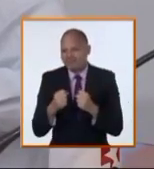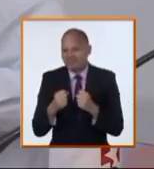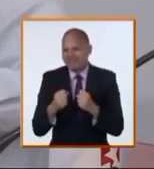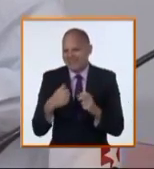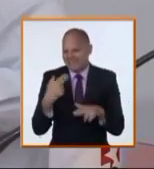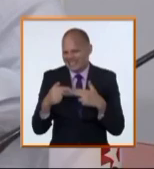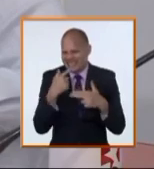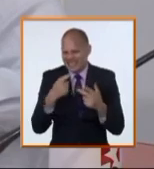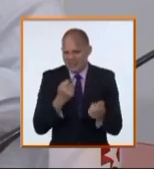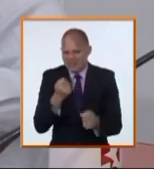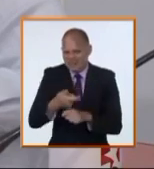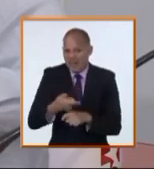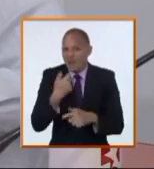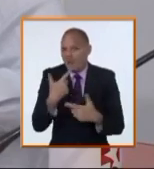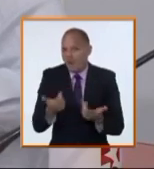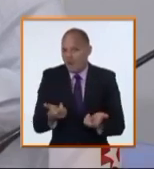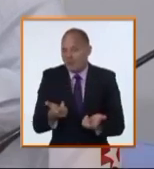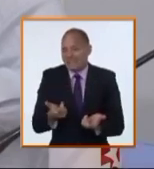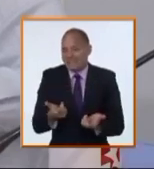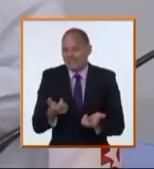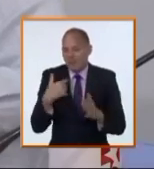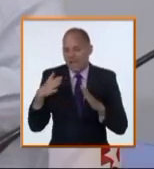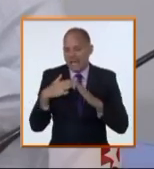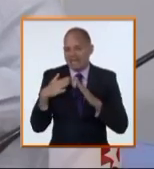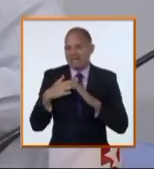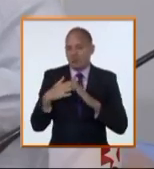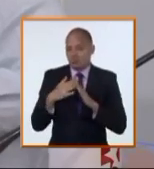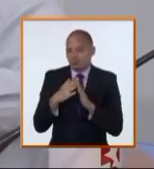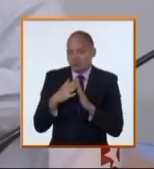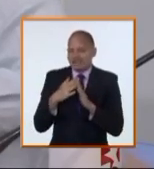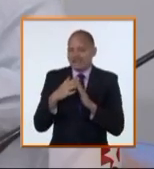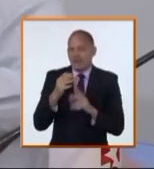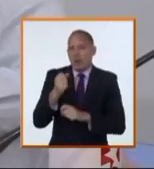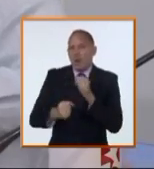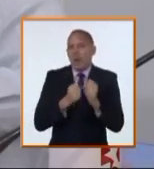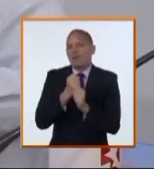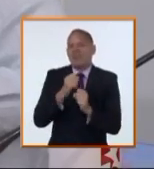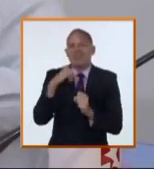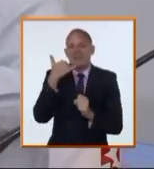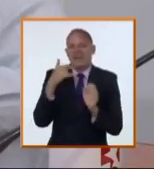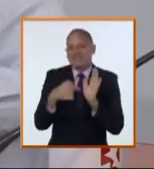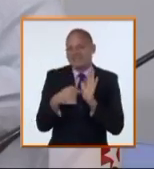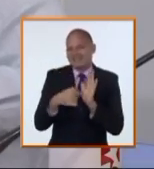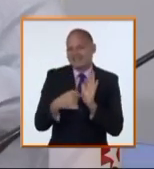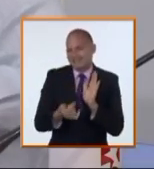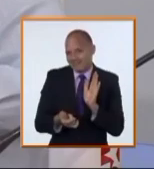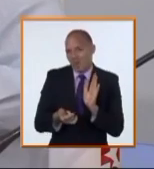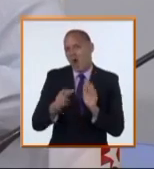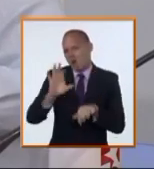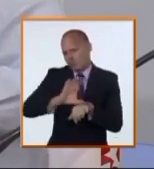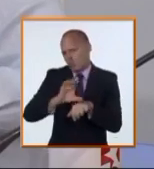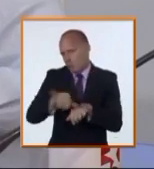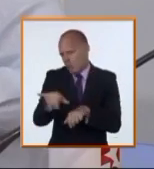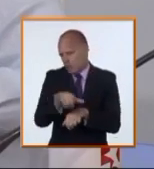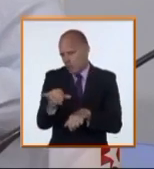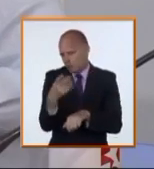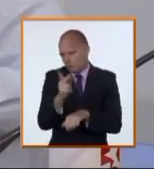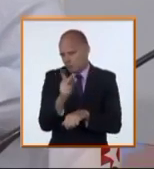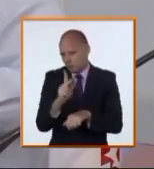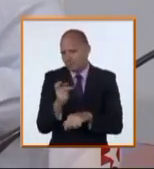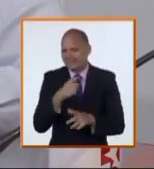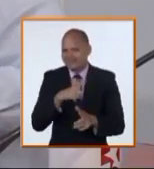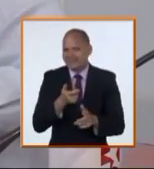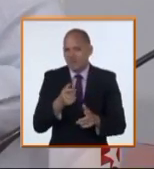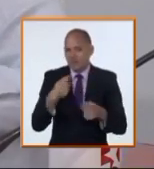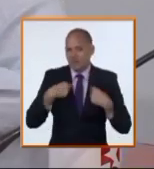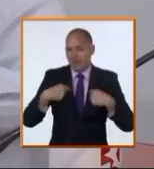tuvo un crecimiento importante en el mundo y en el país porque permitía prescindir del uso de efectivo y de la